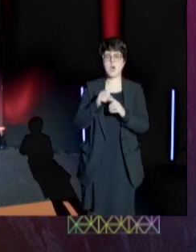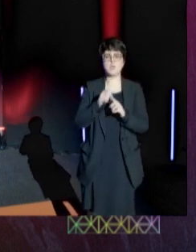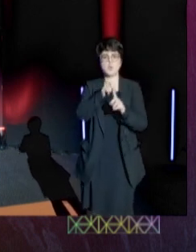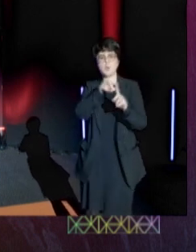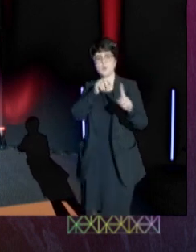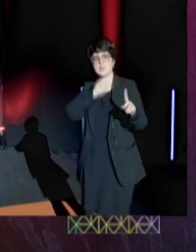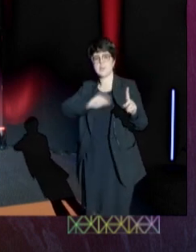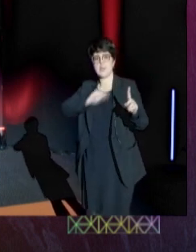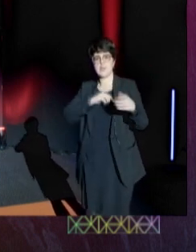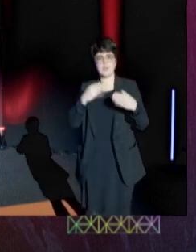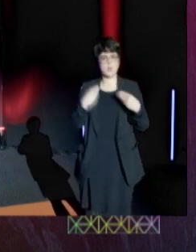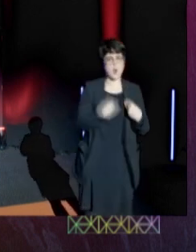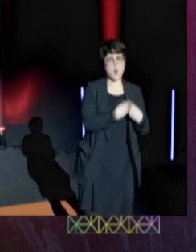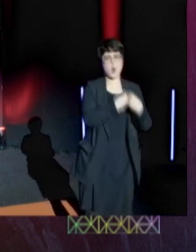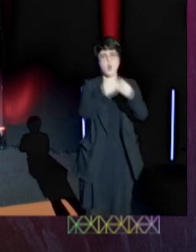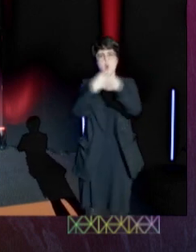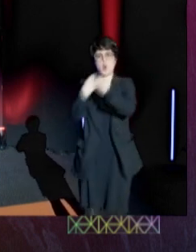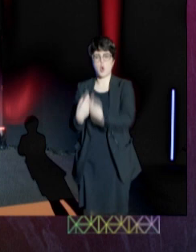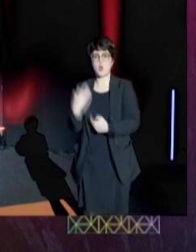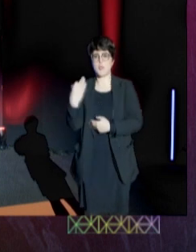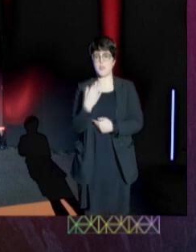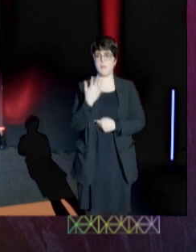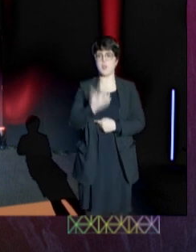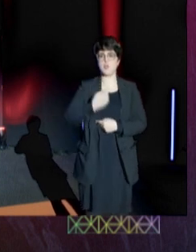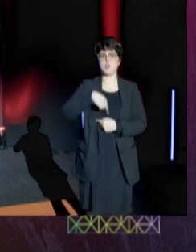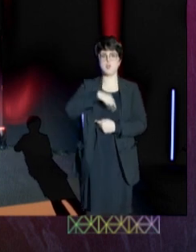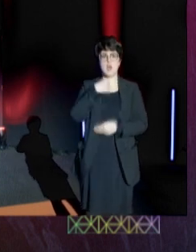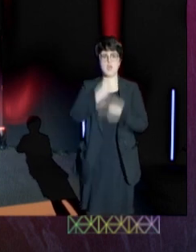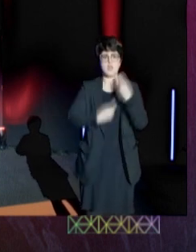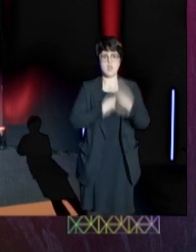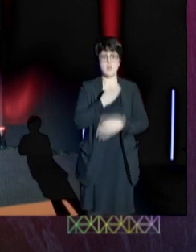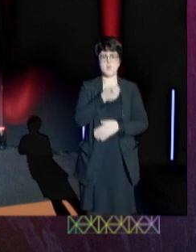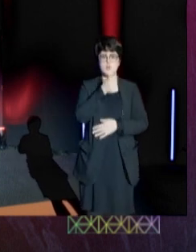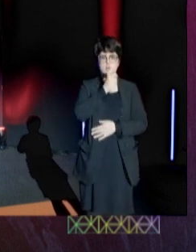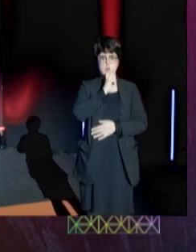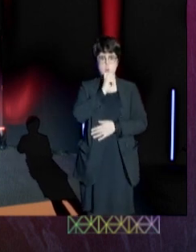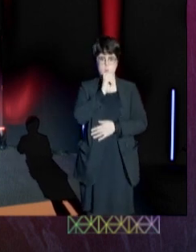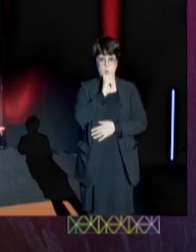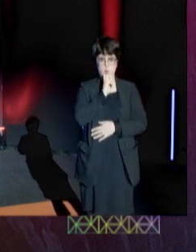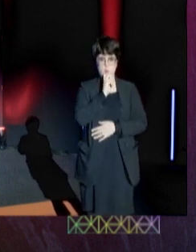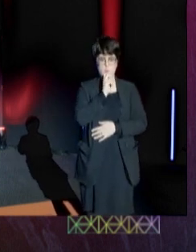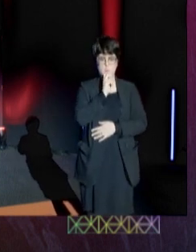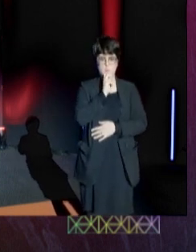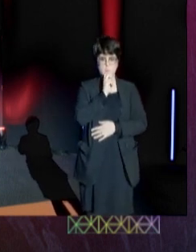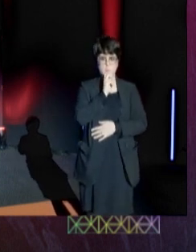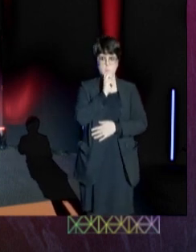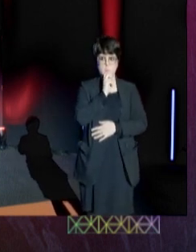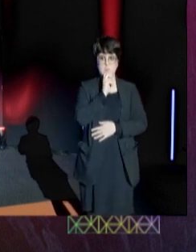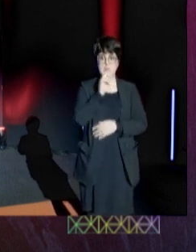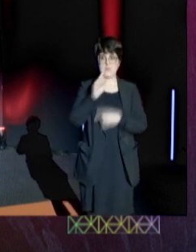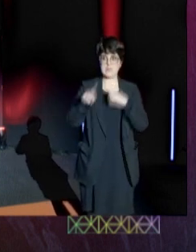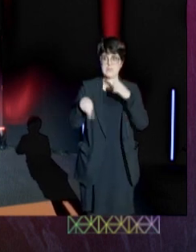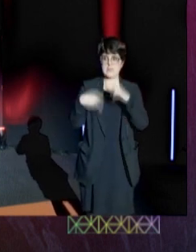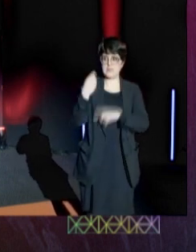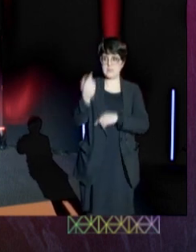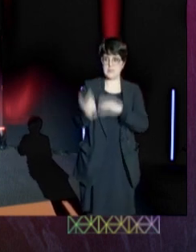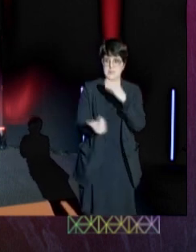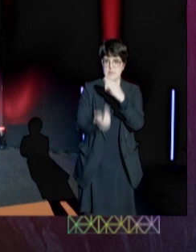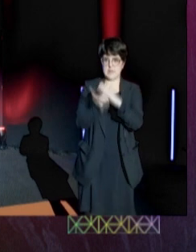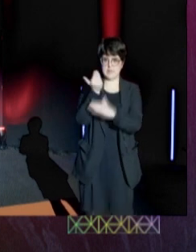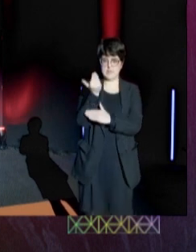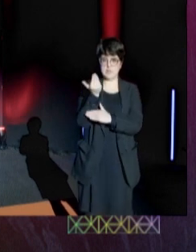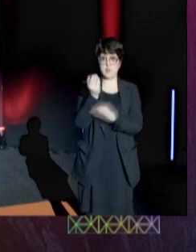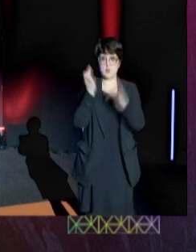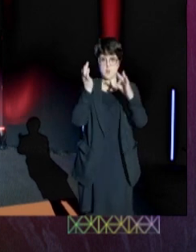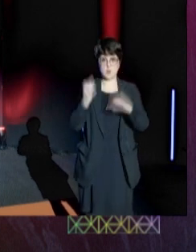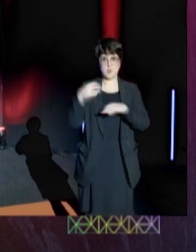que debe acompañarlo eh lo hacemos además eh justo eh el día siguiente en el que